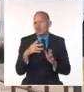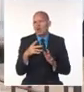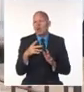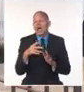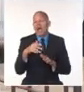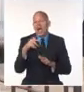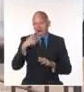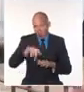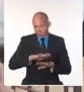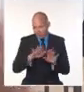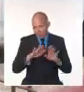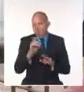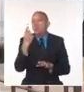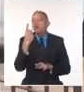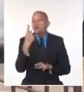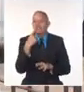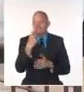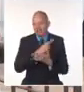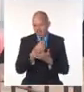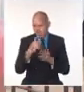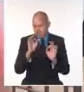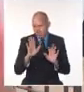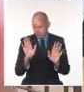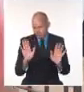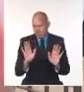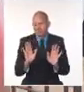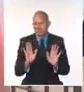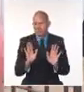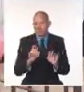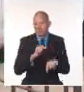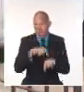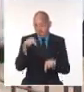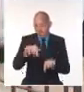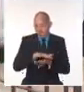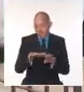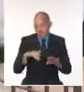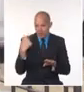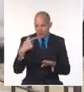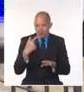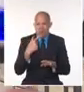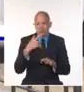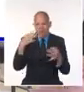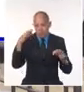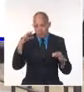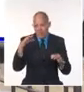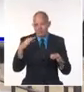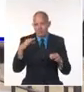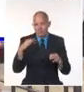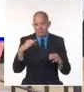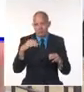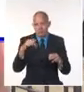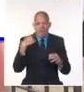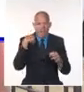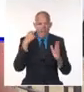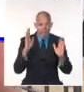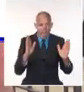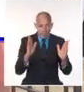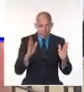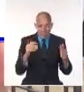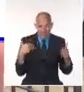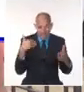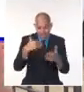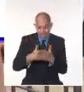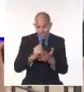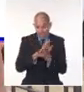ya en momentos en que hemos legalizado hasta mayo más de 500.000 documentos, o sea que este año va a ser, el incremento se